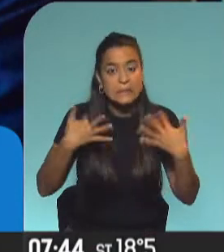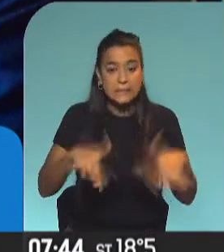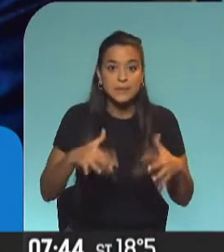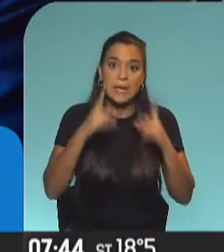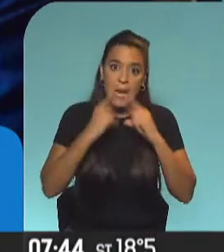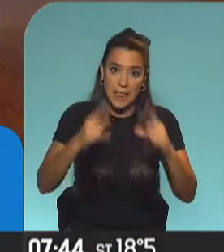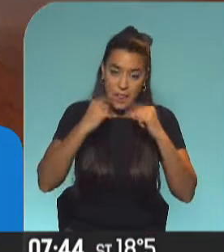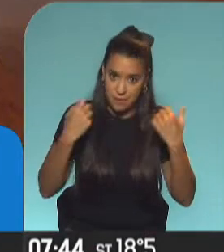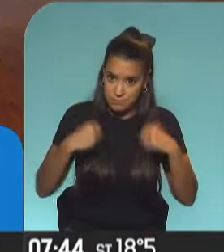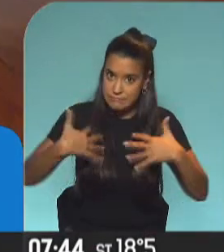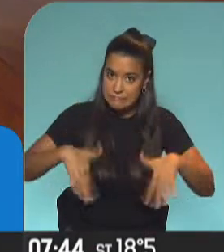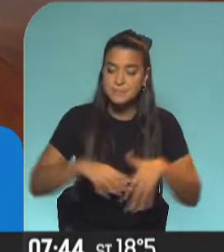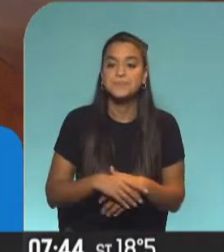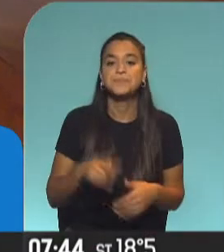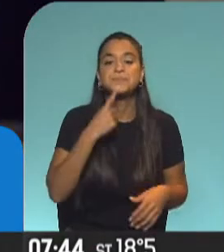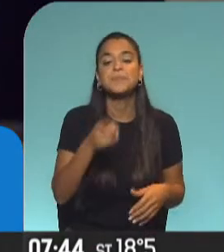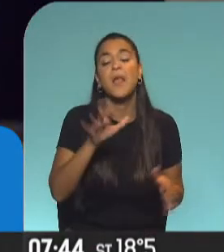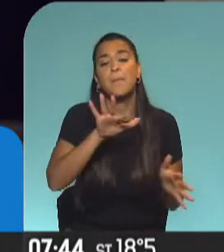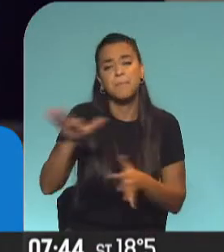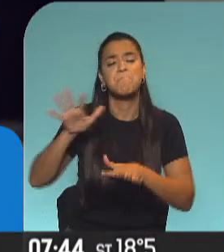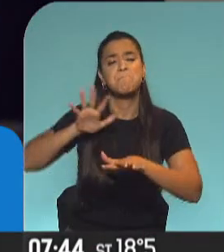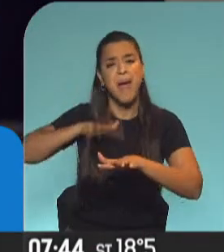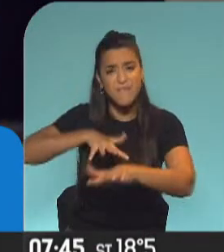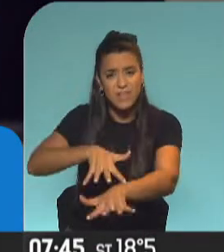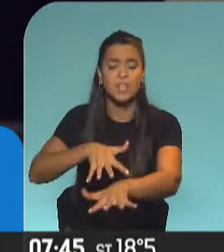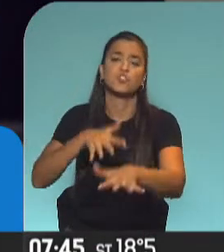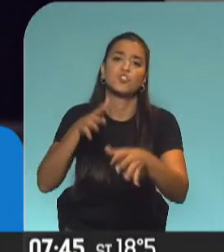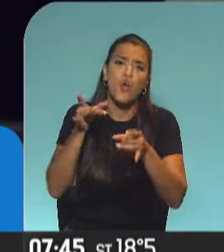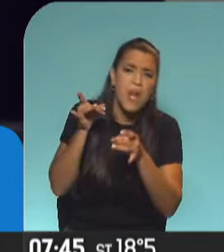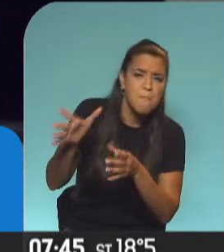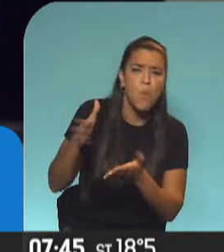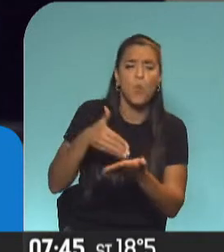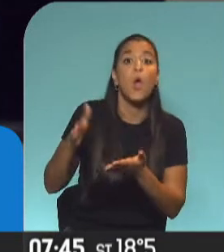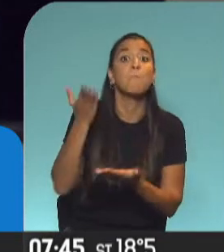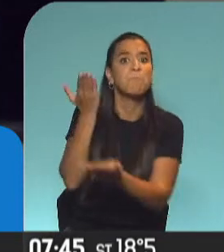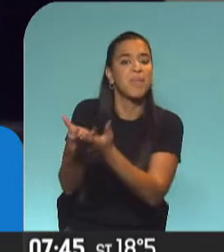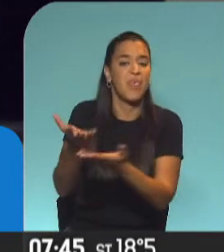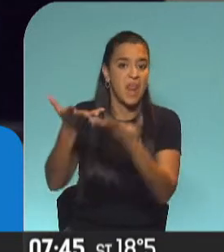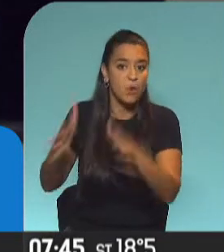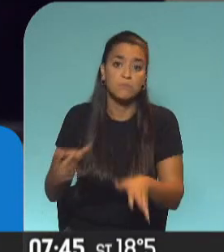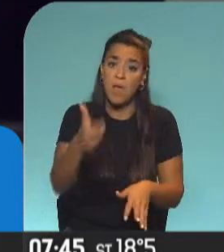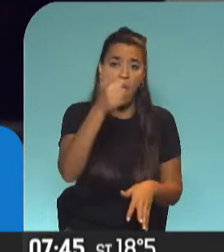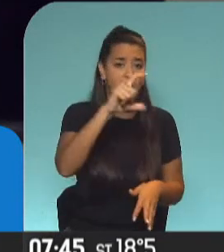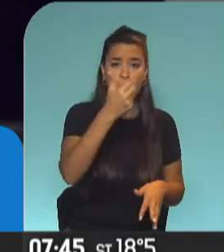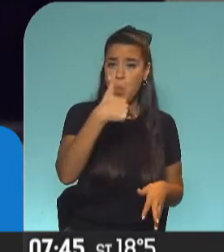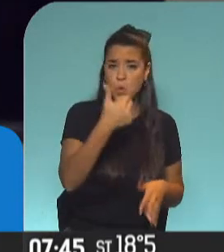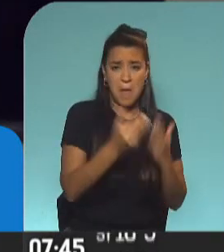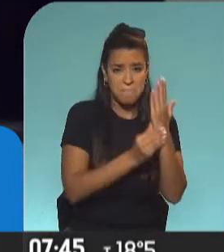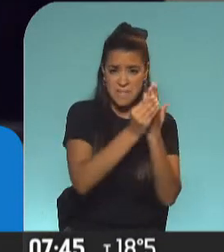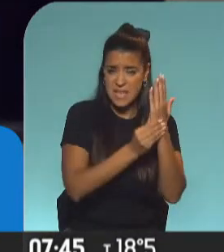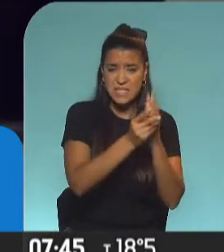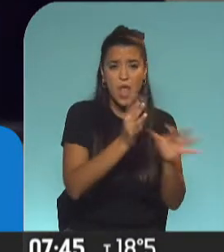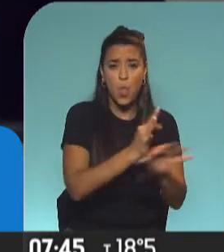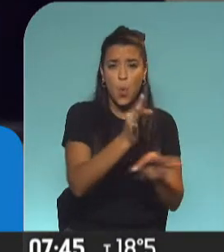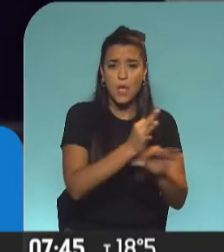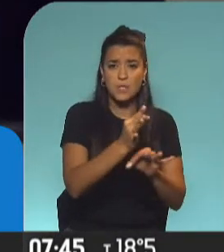de críticas, Vero. Sí, exactamente. Y al margen de las manifestaciones, el repudio, el pedido de renuncias, lejos está Soledad Acuña, la ministra de Educación